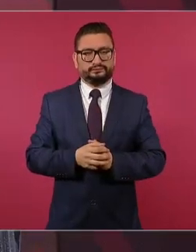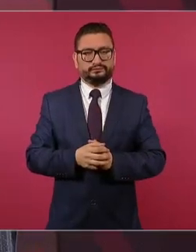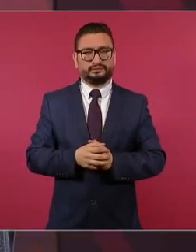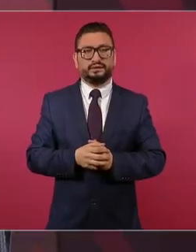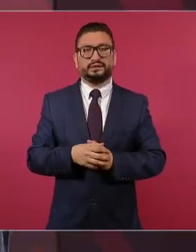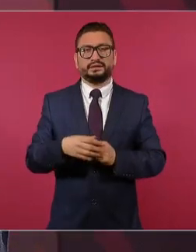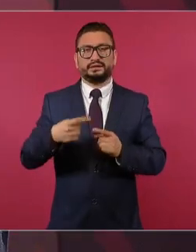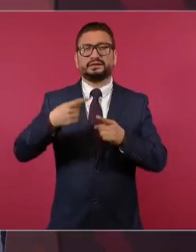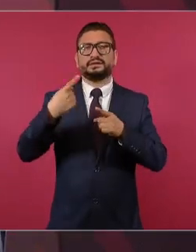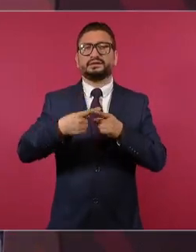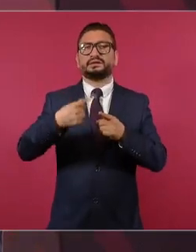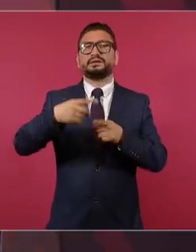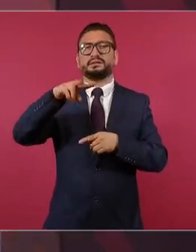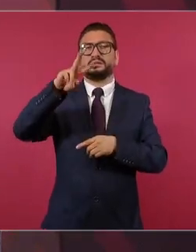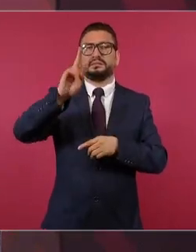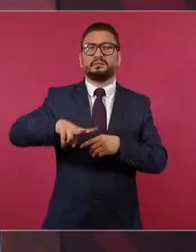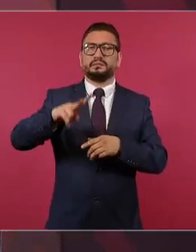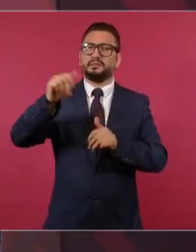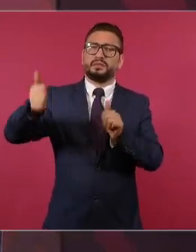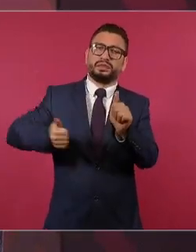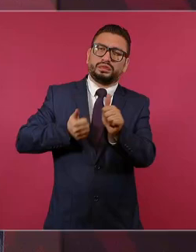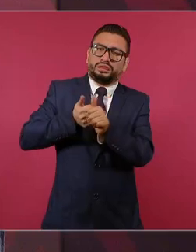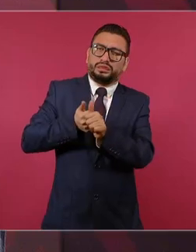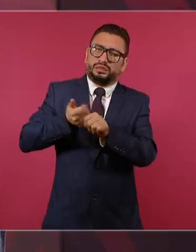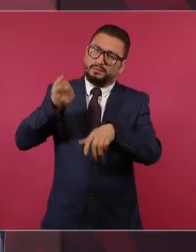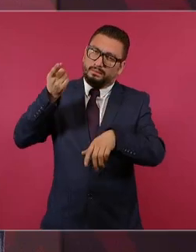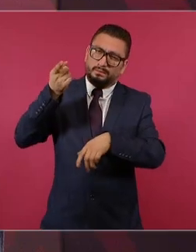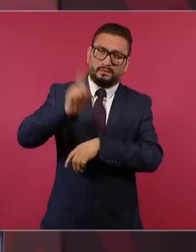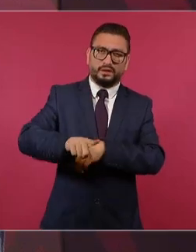quiénes realmente mandan.